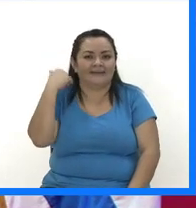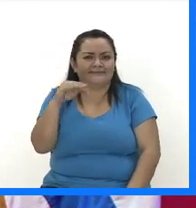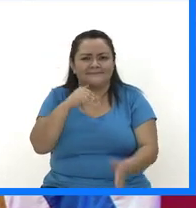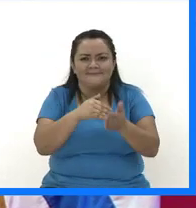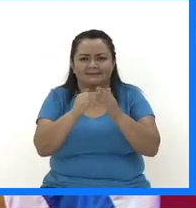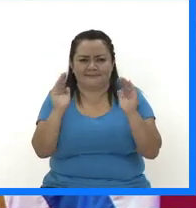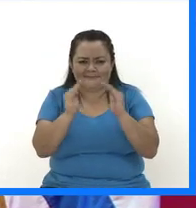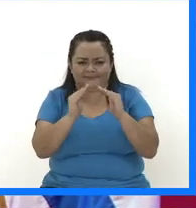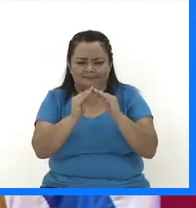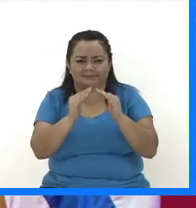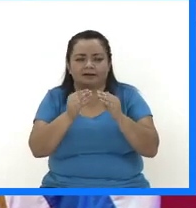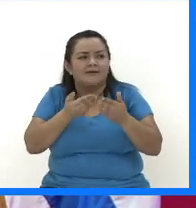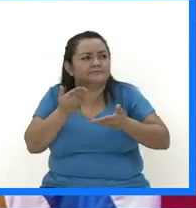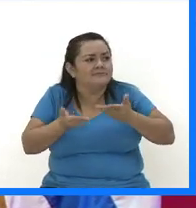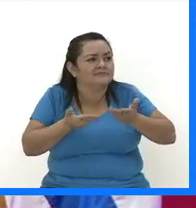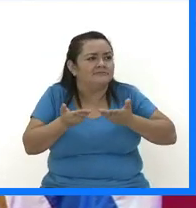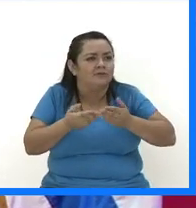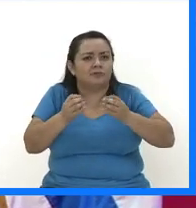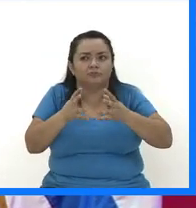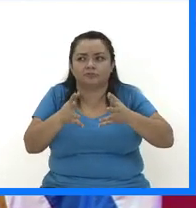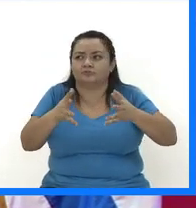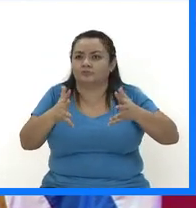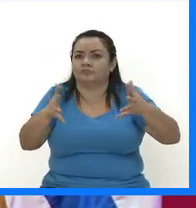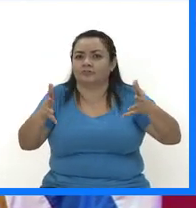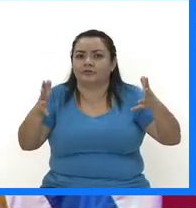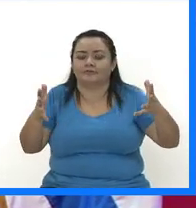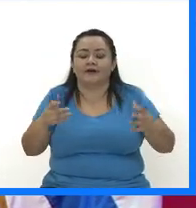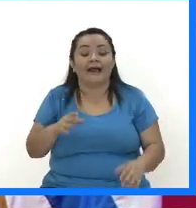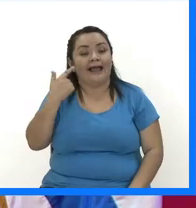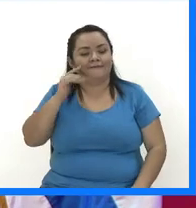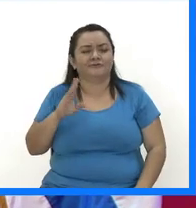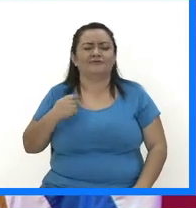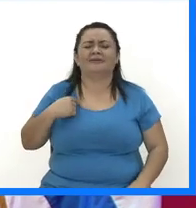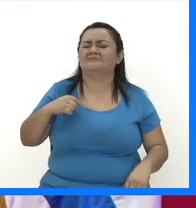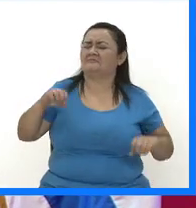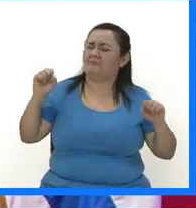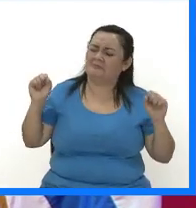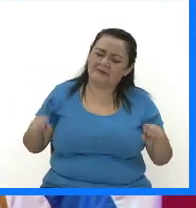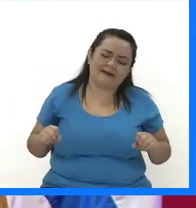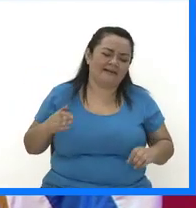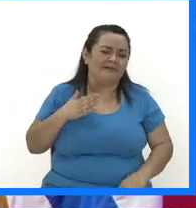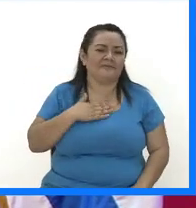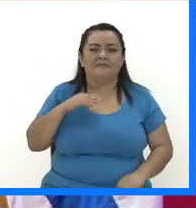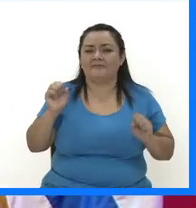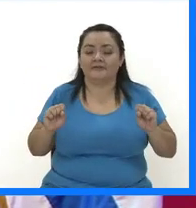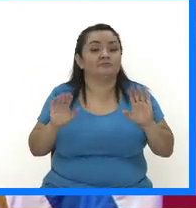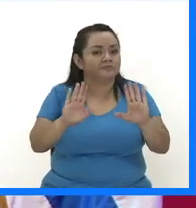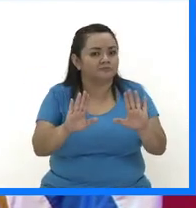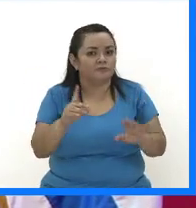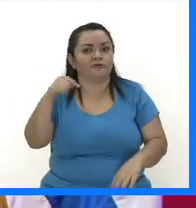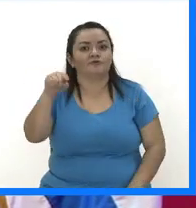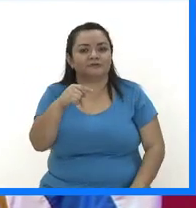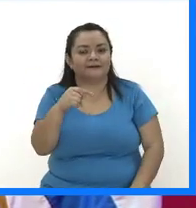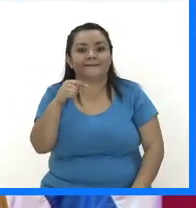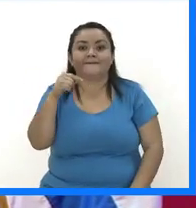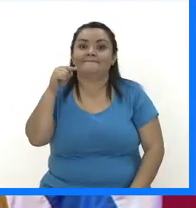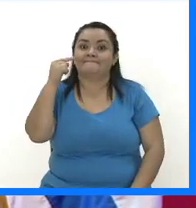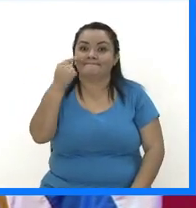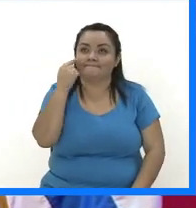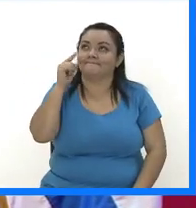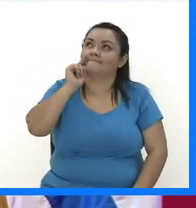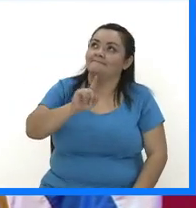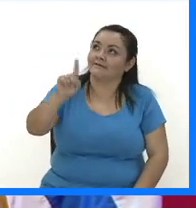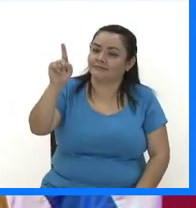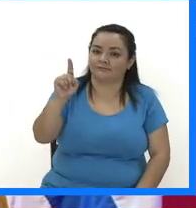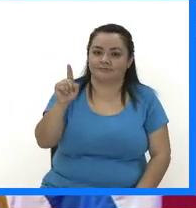lo desconocido es el primer paso no para esto yo lo puedo traicionar la liga digital no estás traicionando a nadie has traicionado a dios